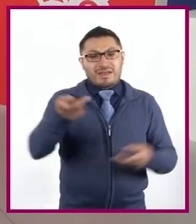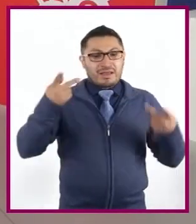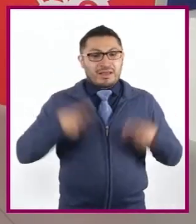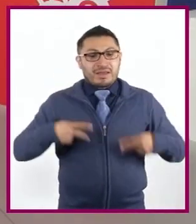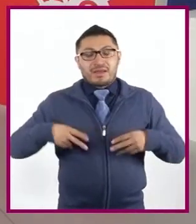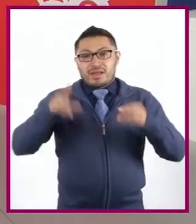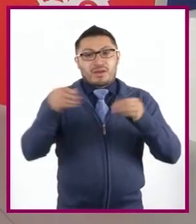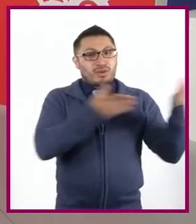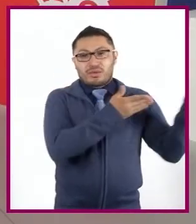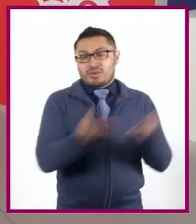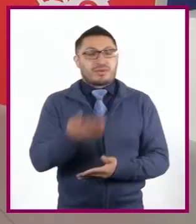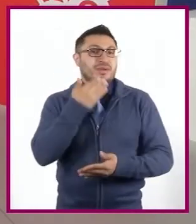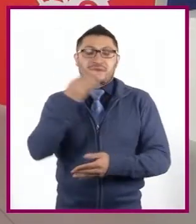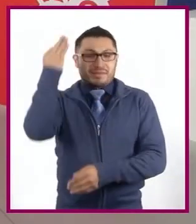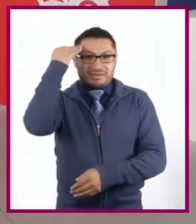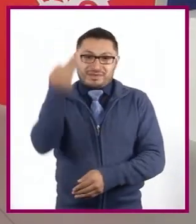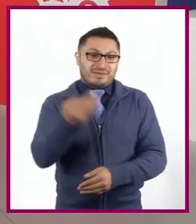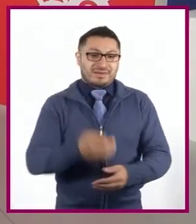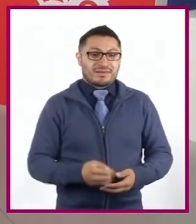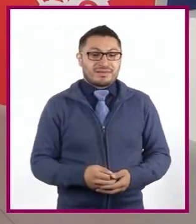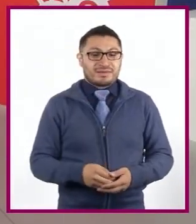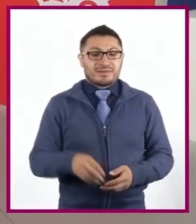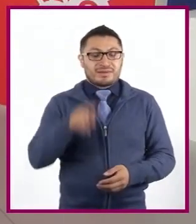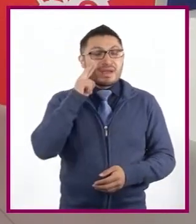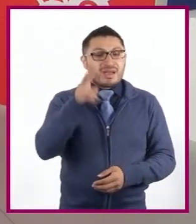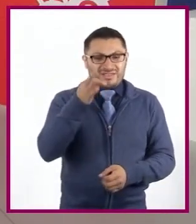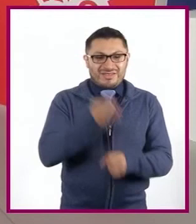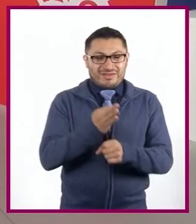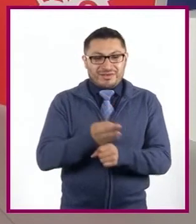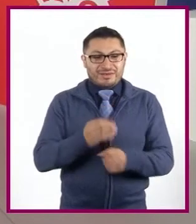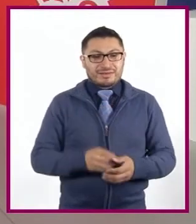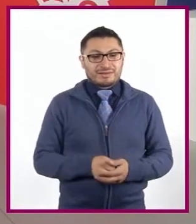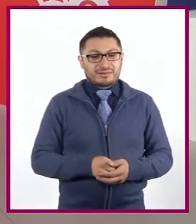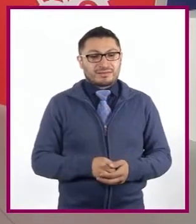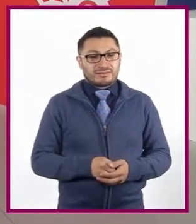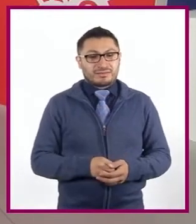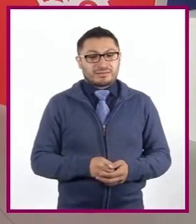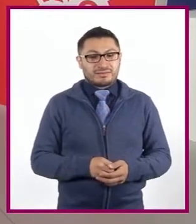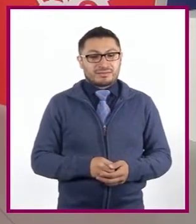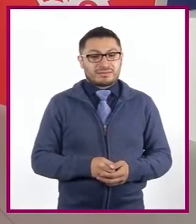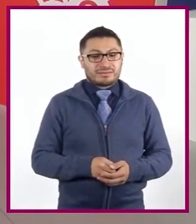lleguen a tiempo, como lo vemos en este momento.